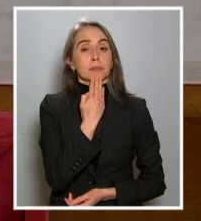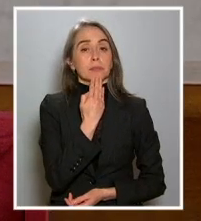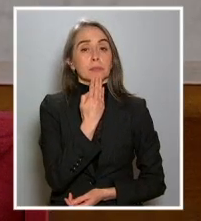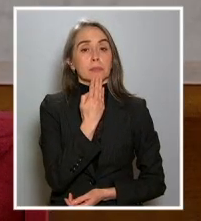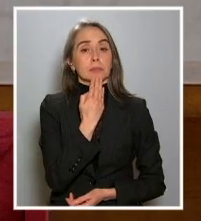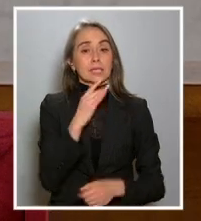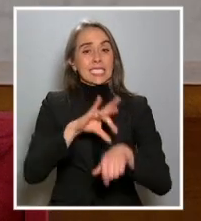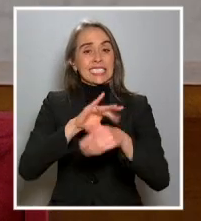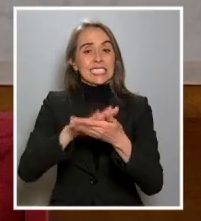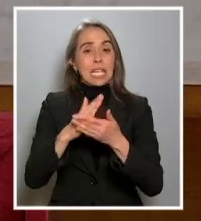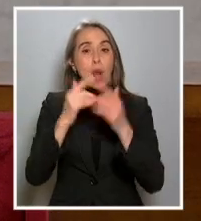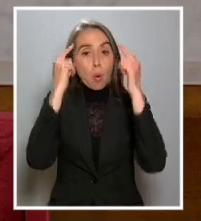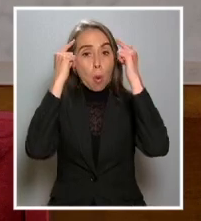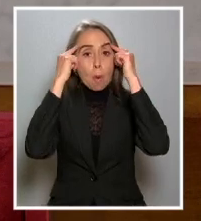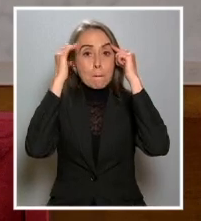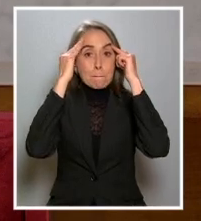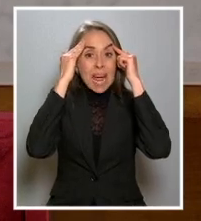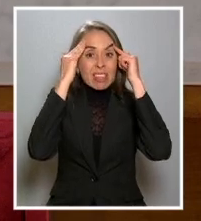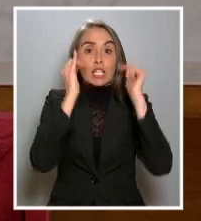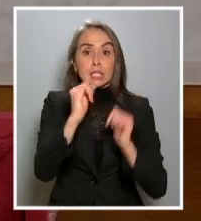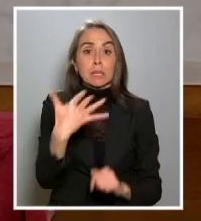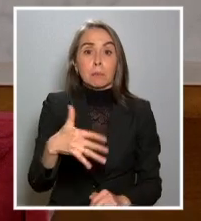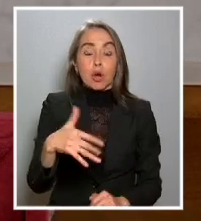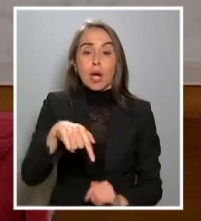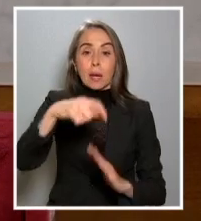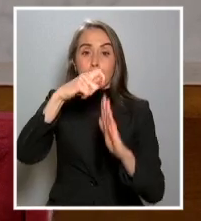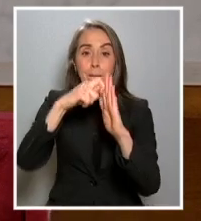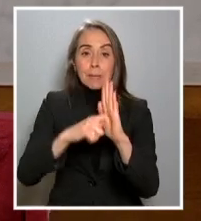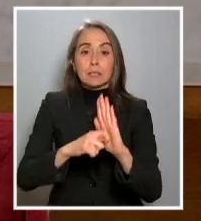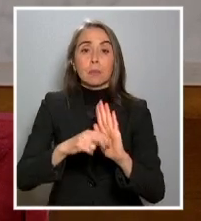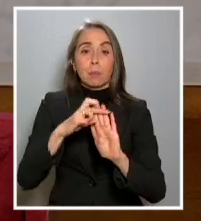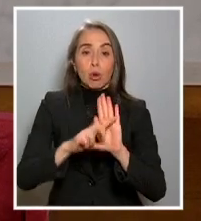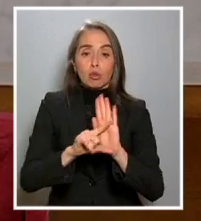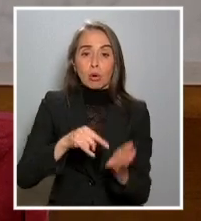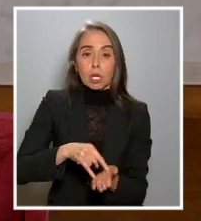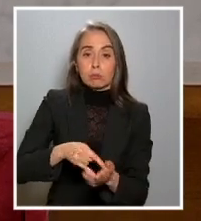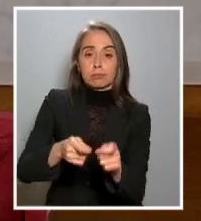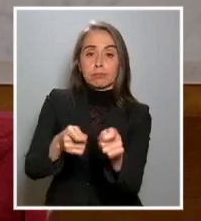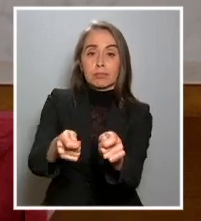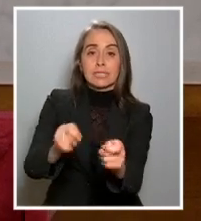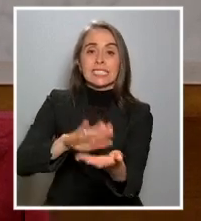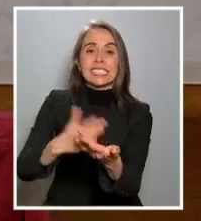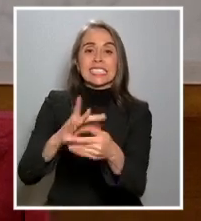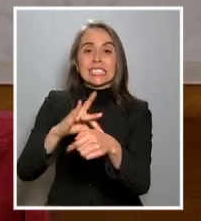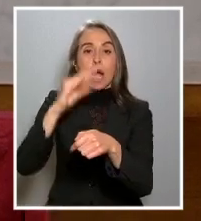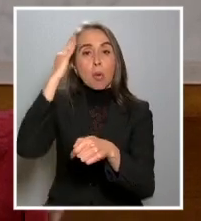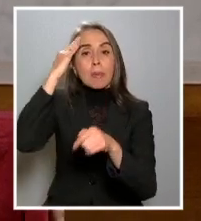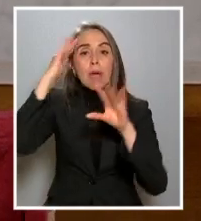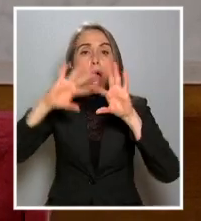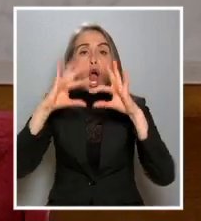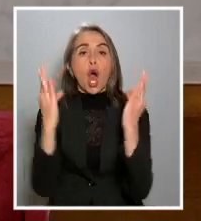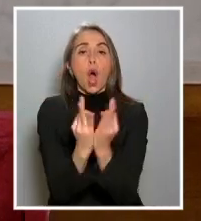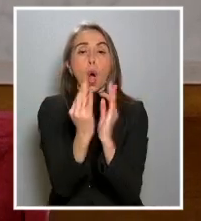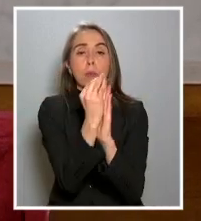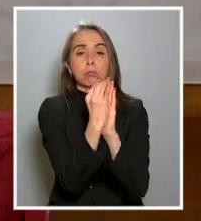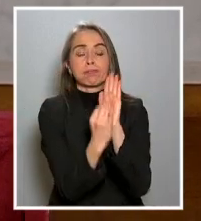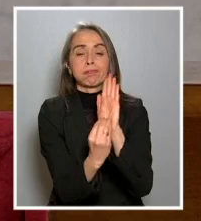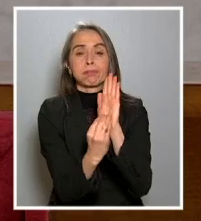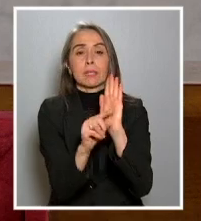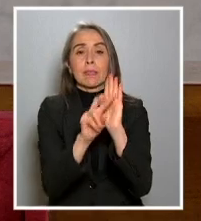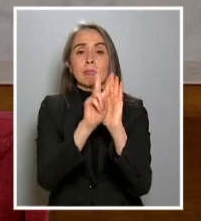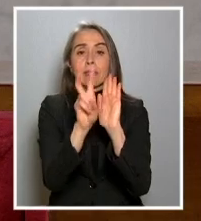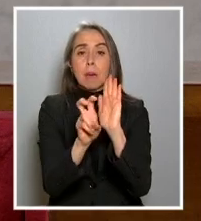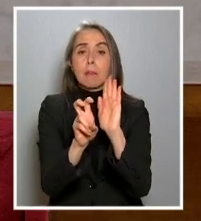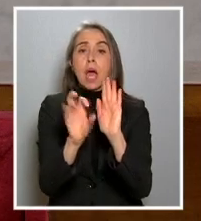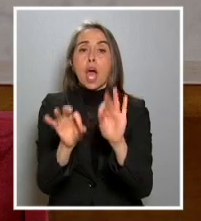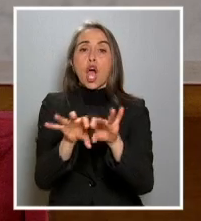como la salud mental importa, este mes enviaremos un proyecto de ley de salud mental integral que aborde esta materia como